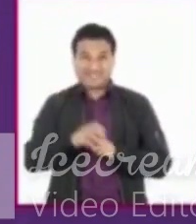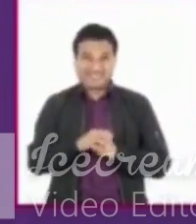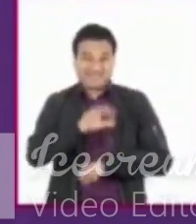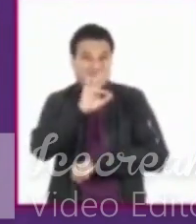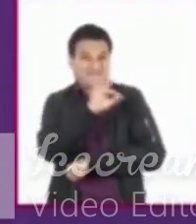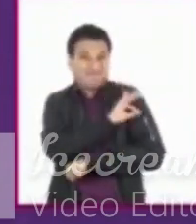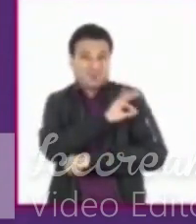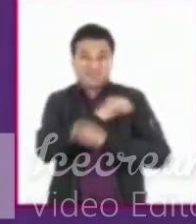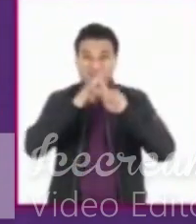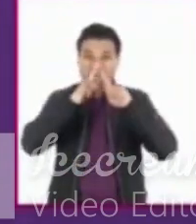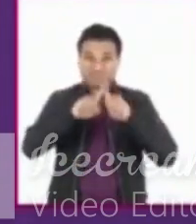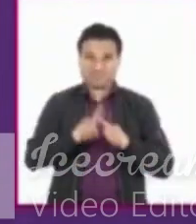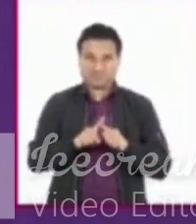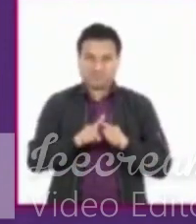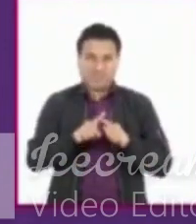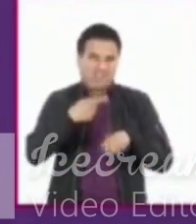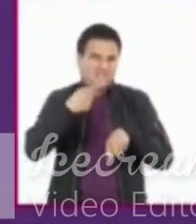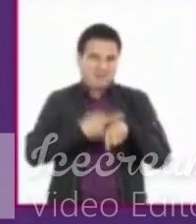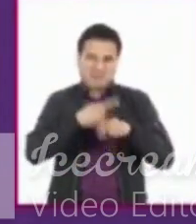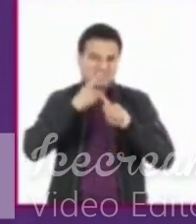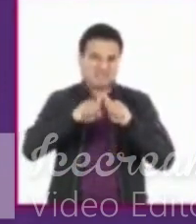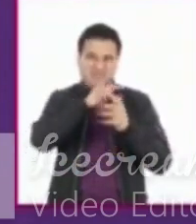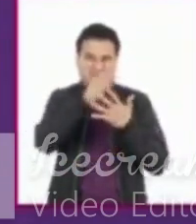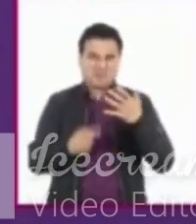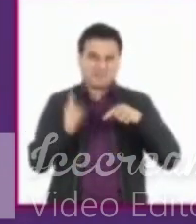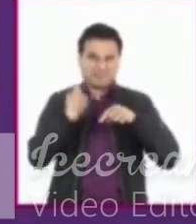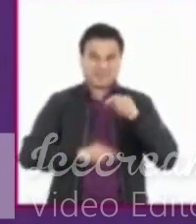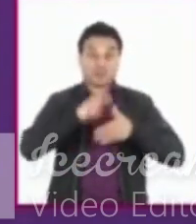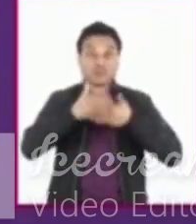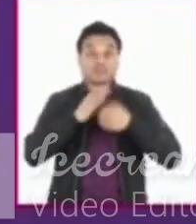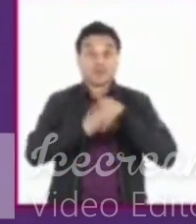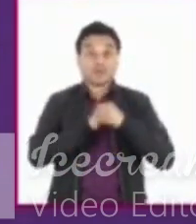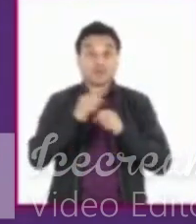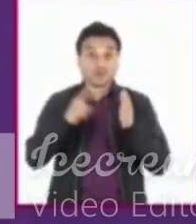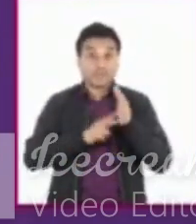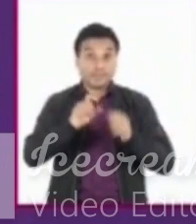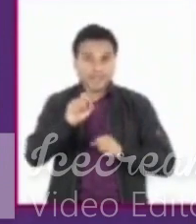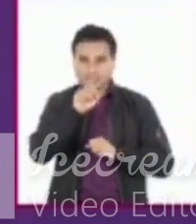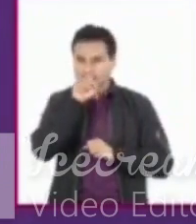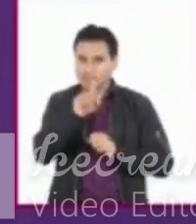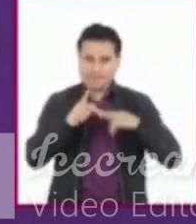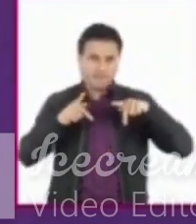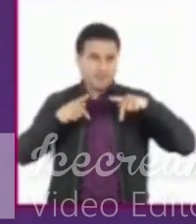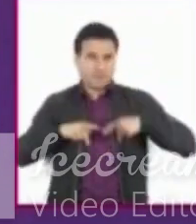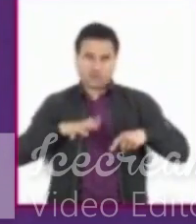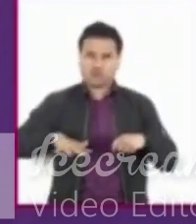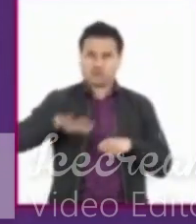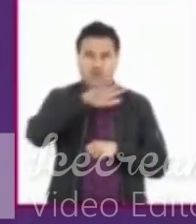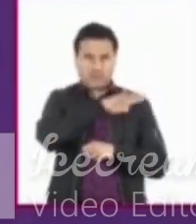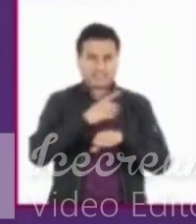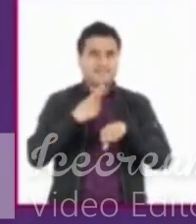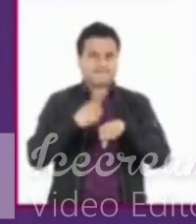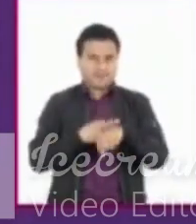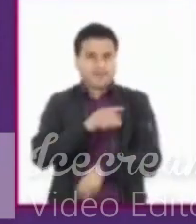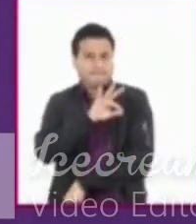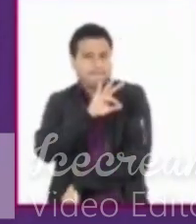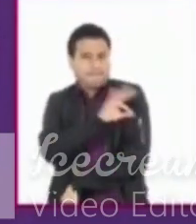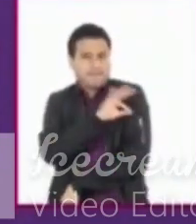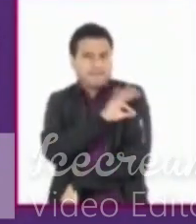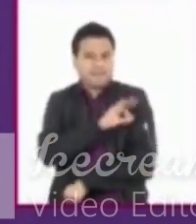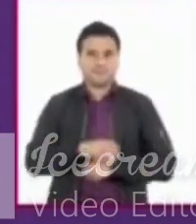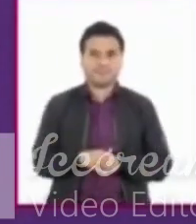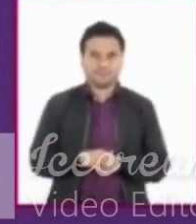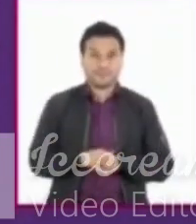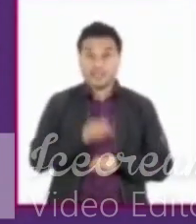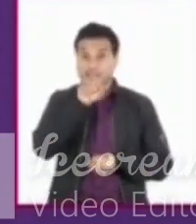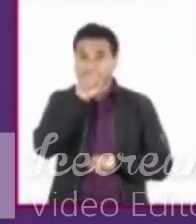y parotiditis. Para 2020, se seguirá protegiendo a toda la población contra estas enfermedades, especialmente